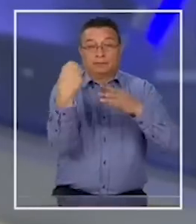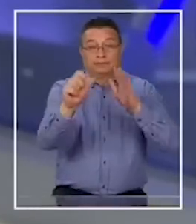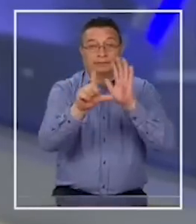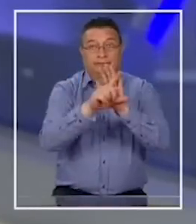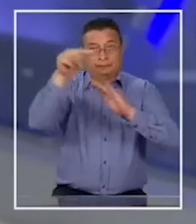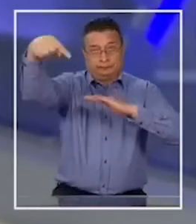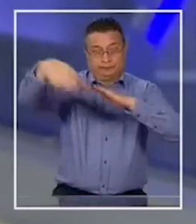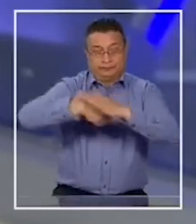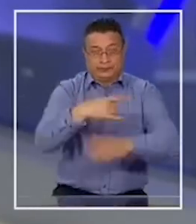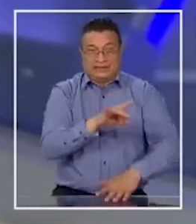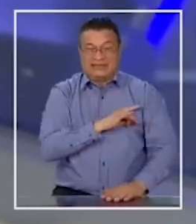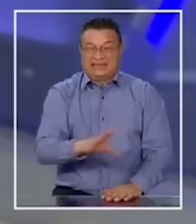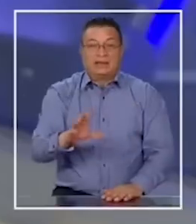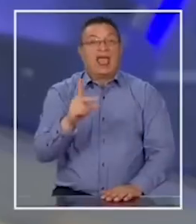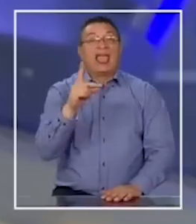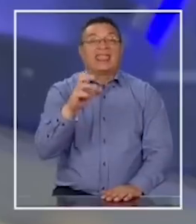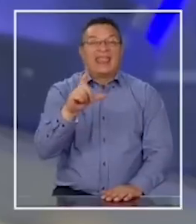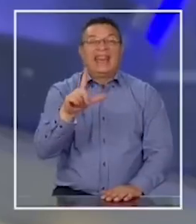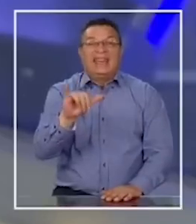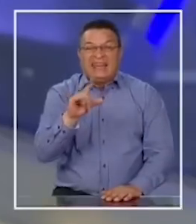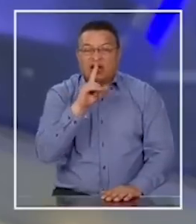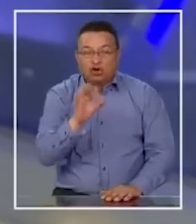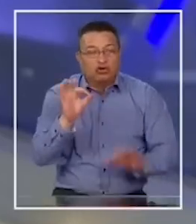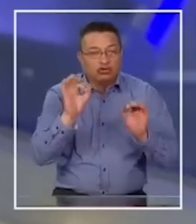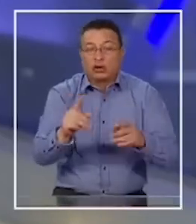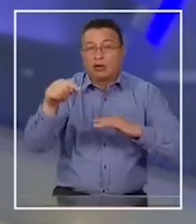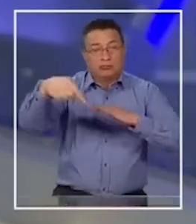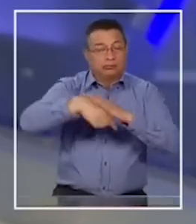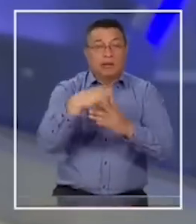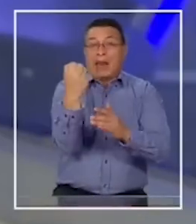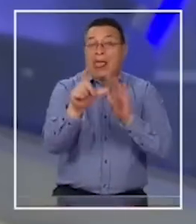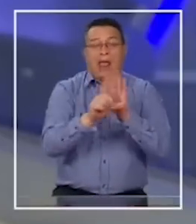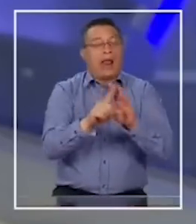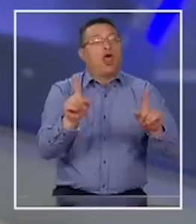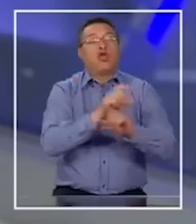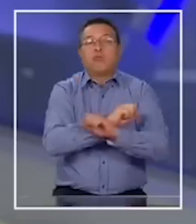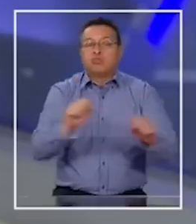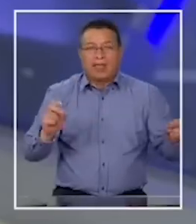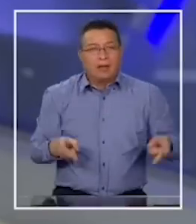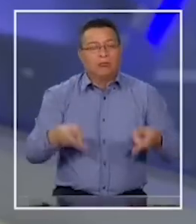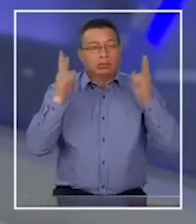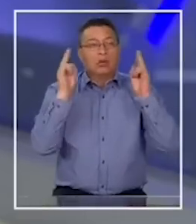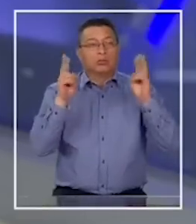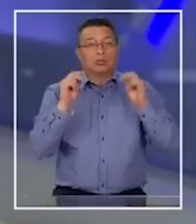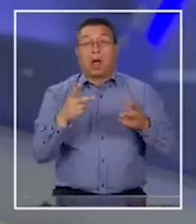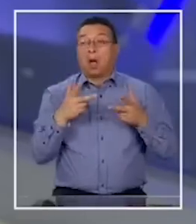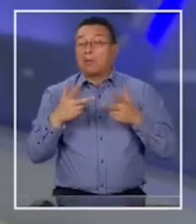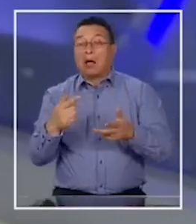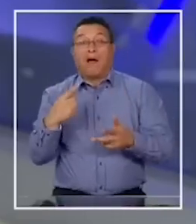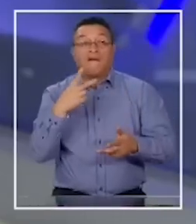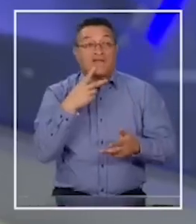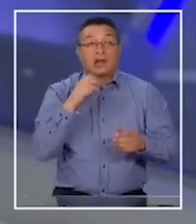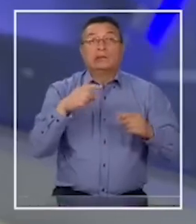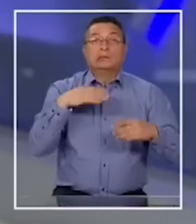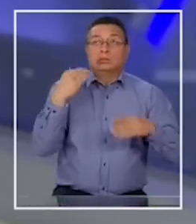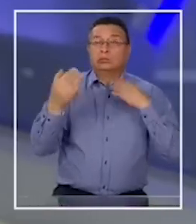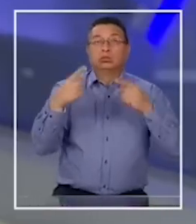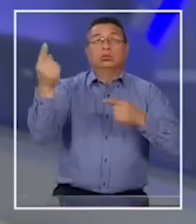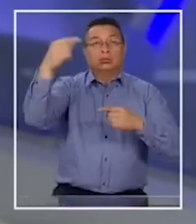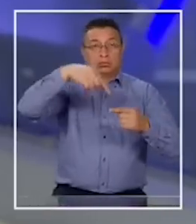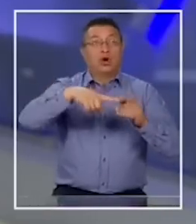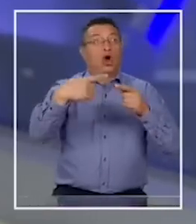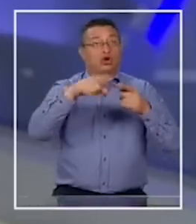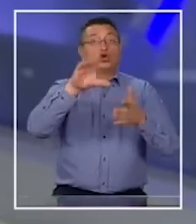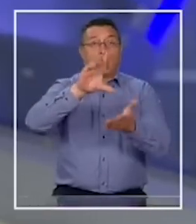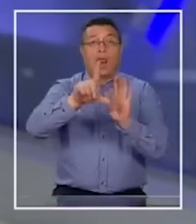el ingreso legal a Chile no podemos seguir permitiendo que ingresen inmigrantes ilegales no solamente amenazando la vida de los chilenos sino también arruinando la vida de los migrantes